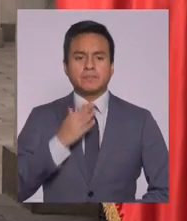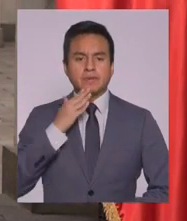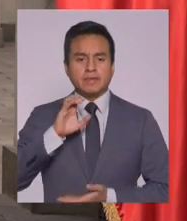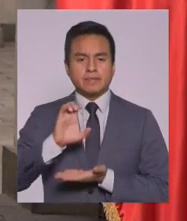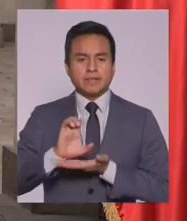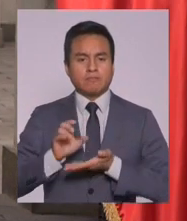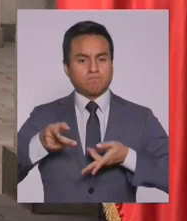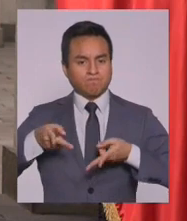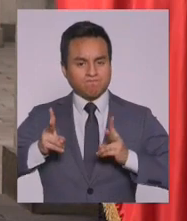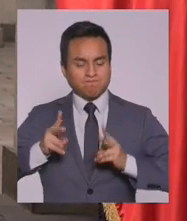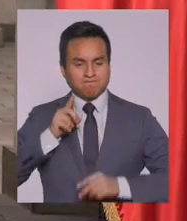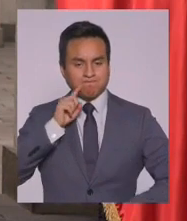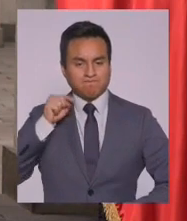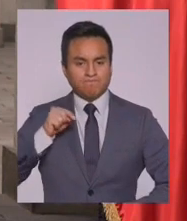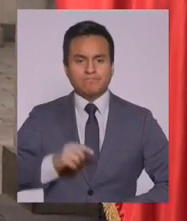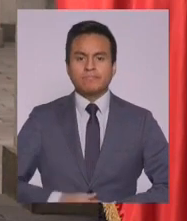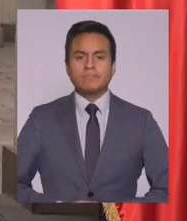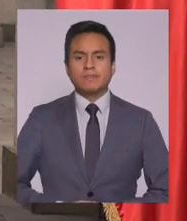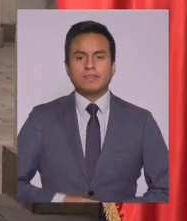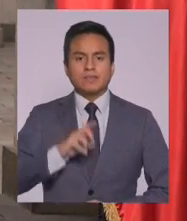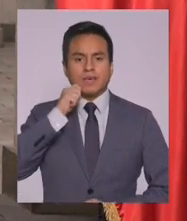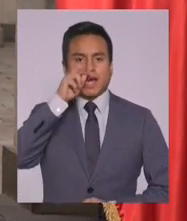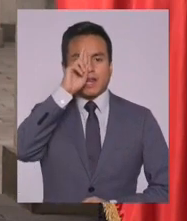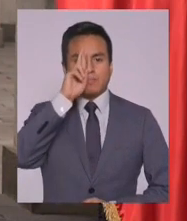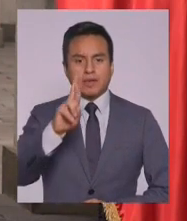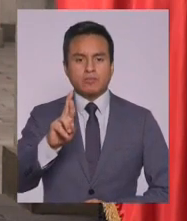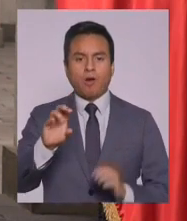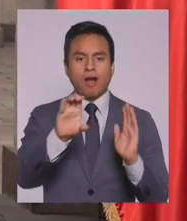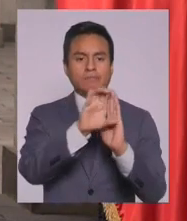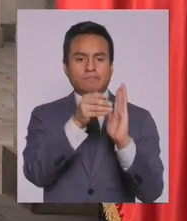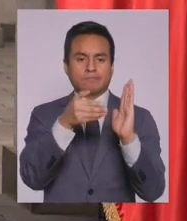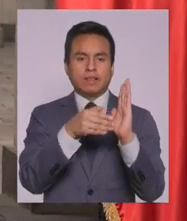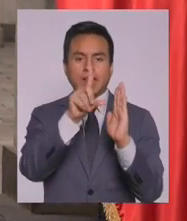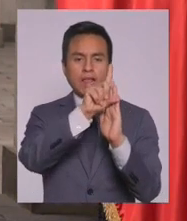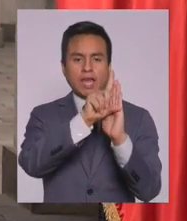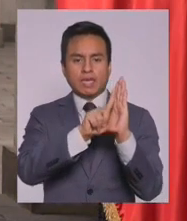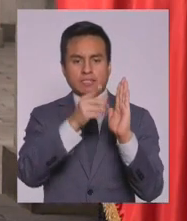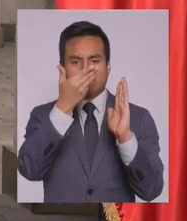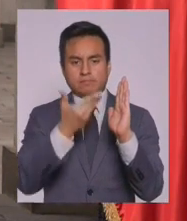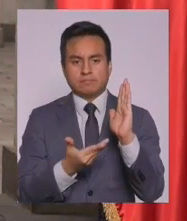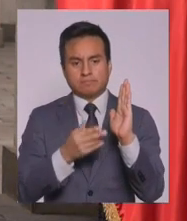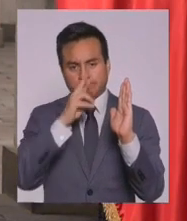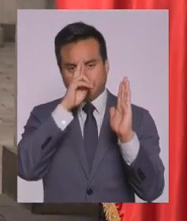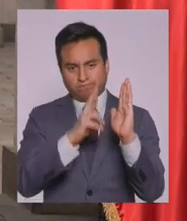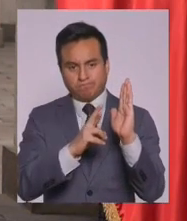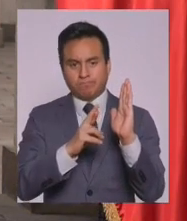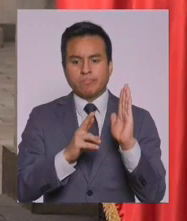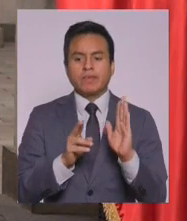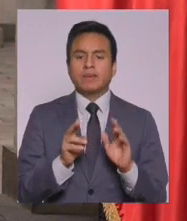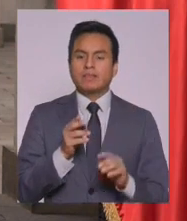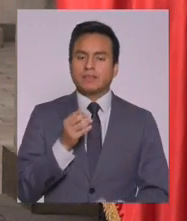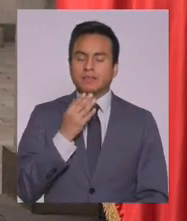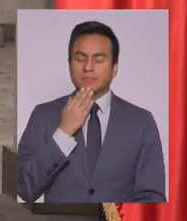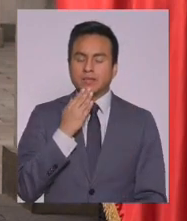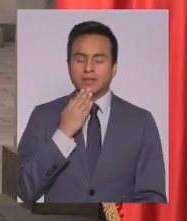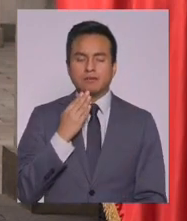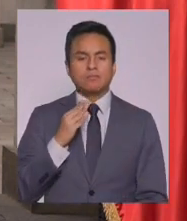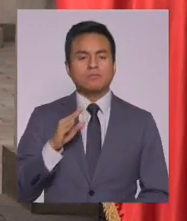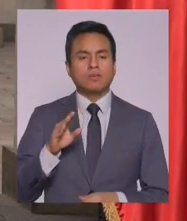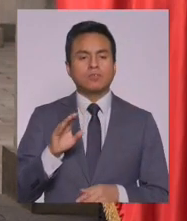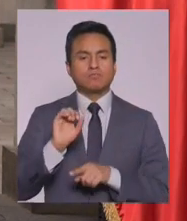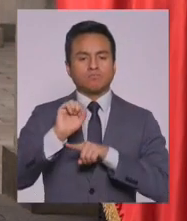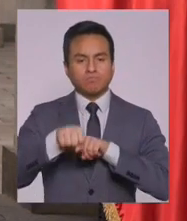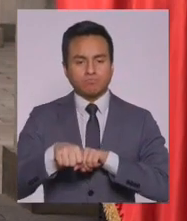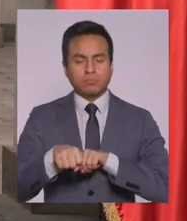Estado de Derecho es el respeto a la Constitución y las leyes. De hecho, al asumir sus